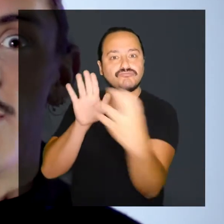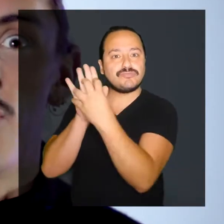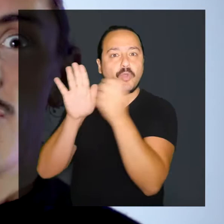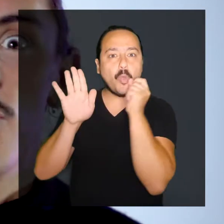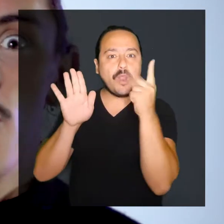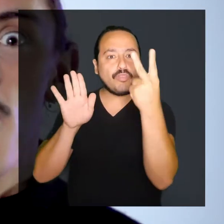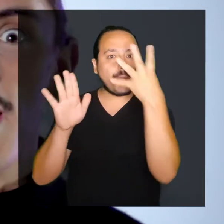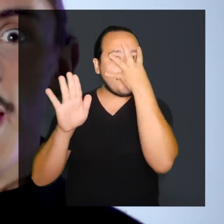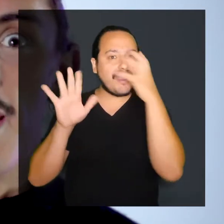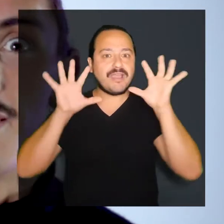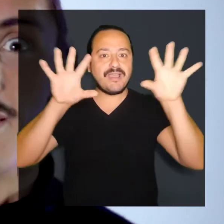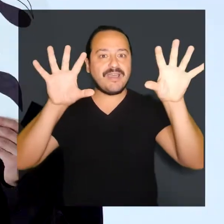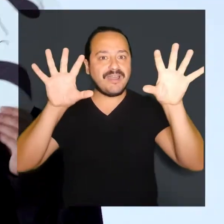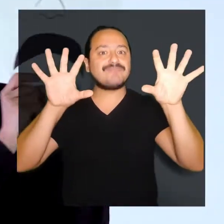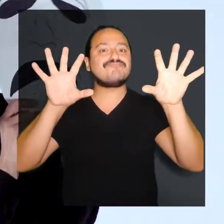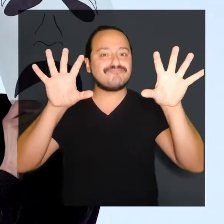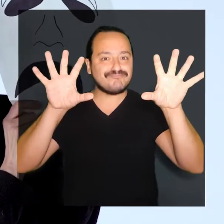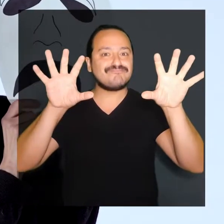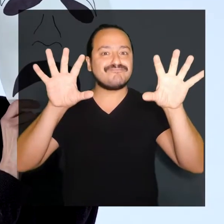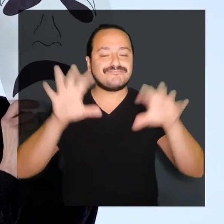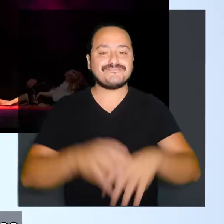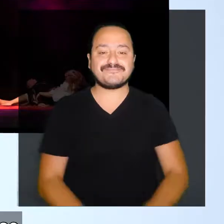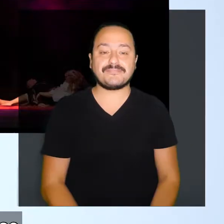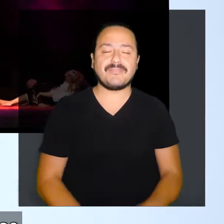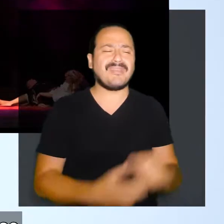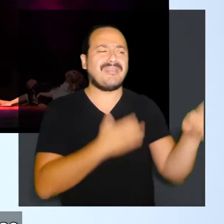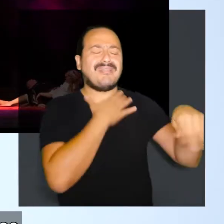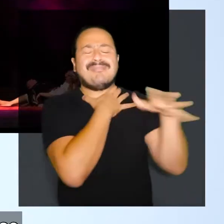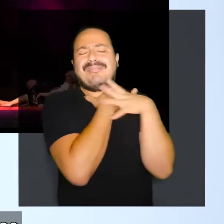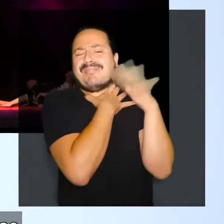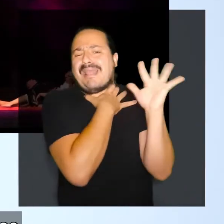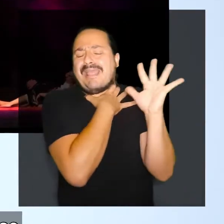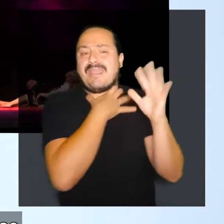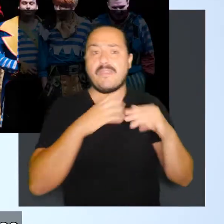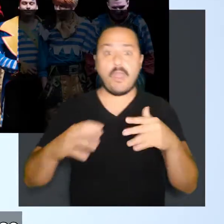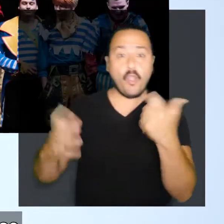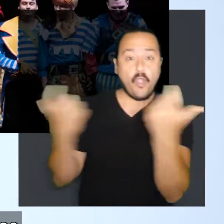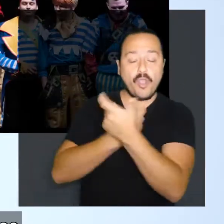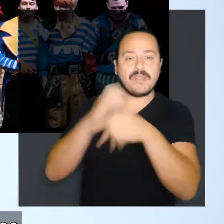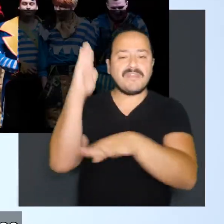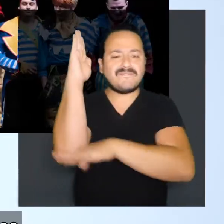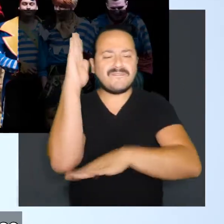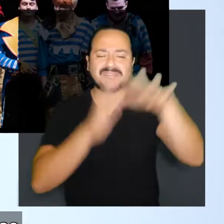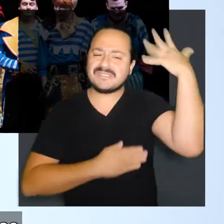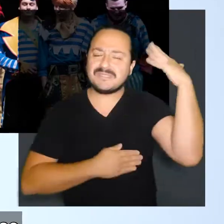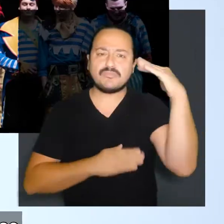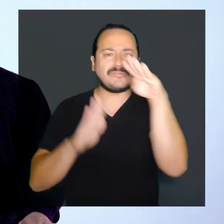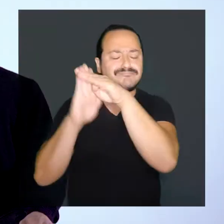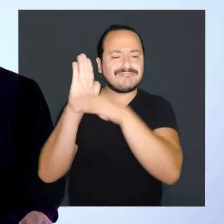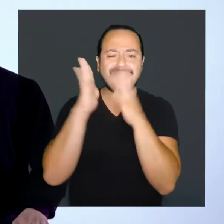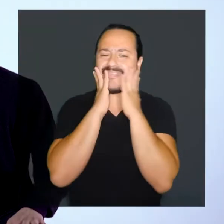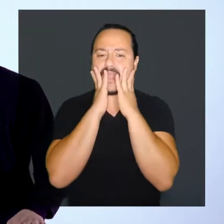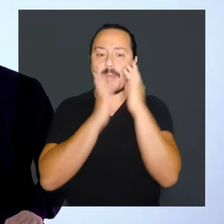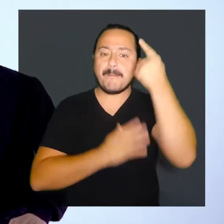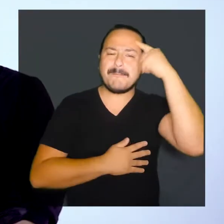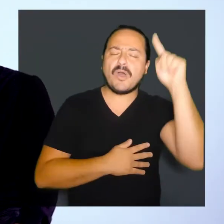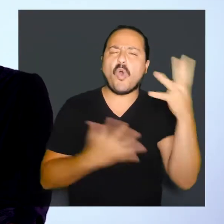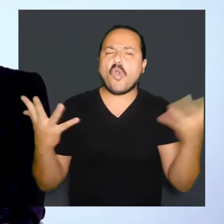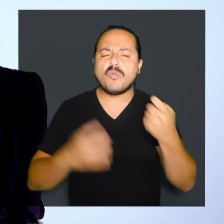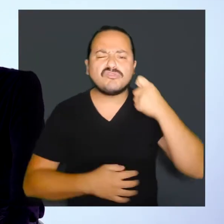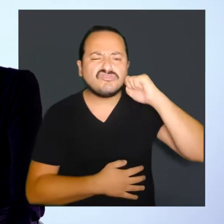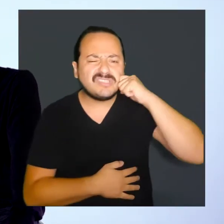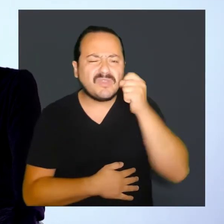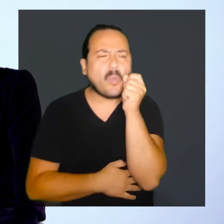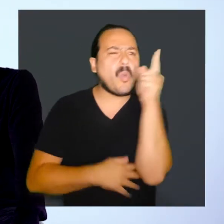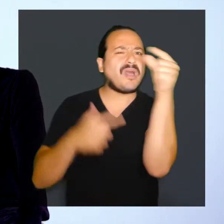del teatro son dos máscaras. La tragedia y la comedia son la base del género dramático. Pero, ¿cómo se